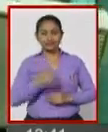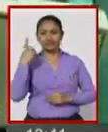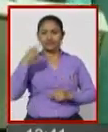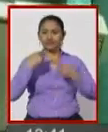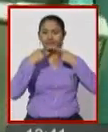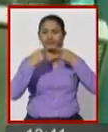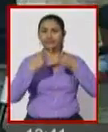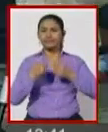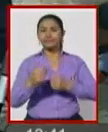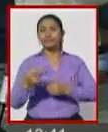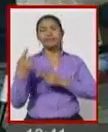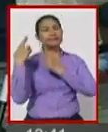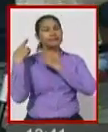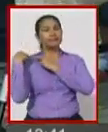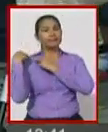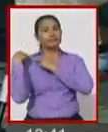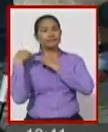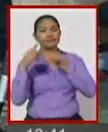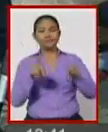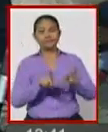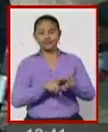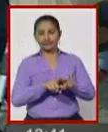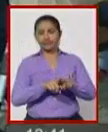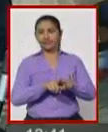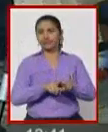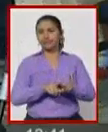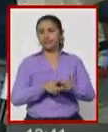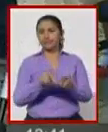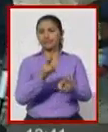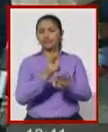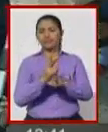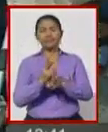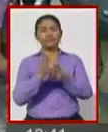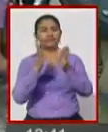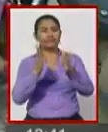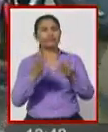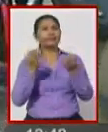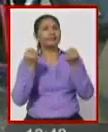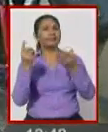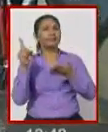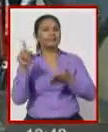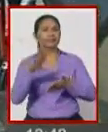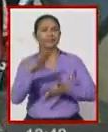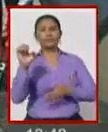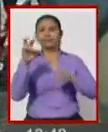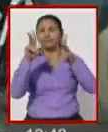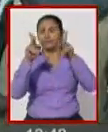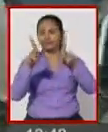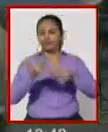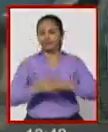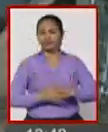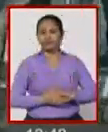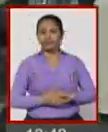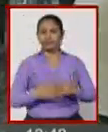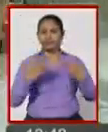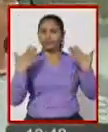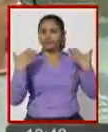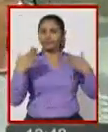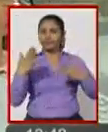para declararse tutora o tutor o guardador o guardadora. Hay 1.500 personas